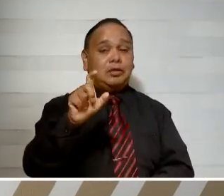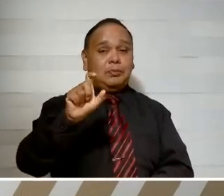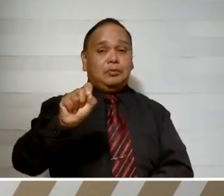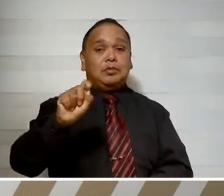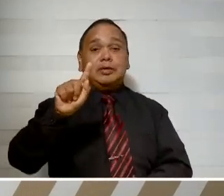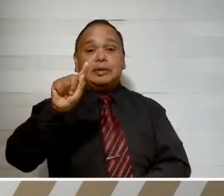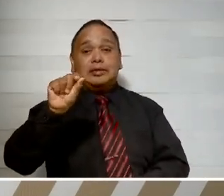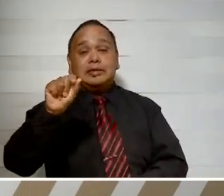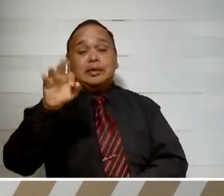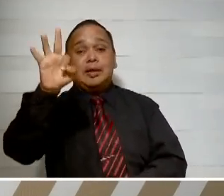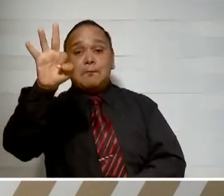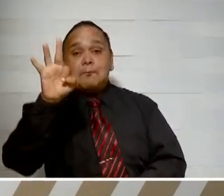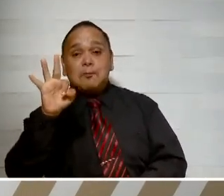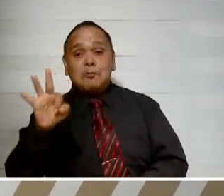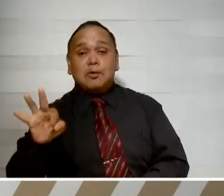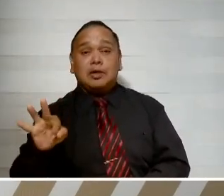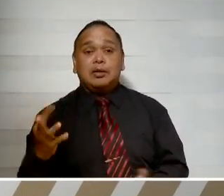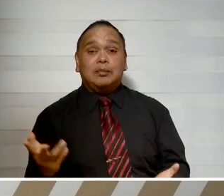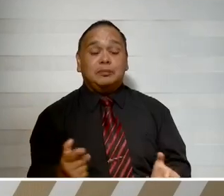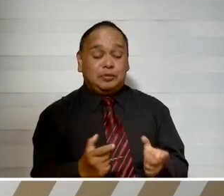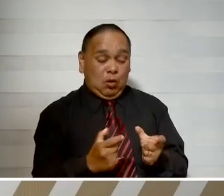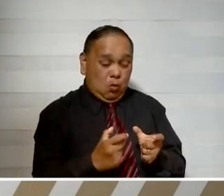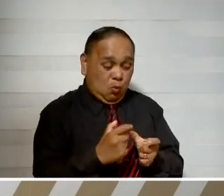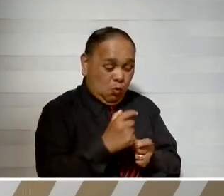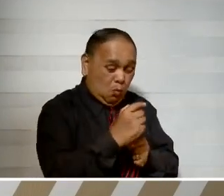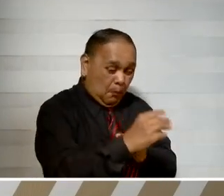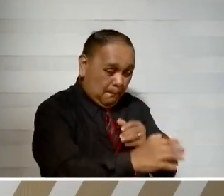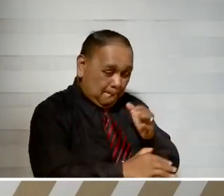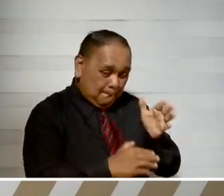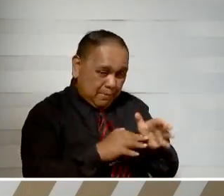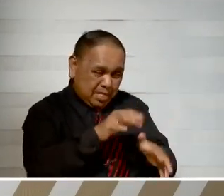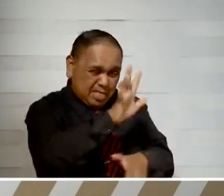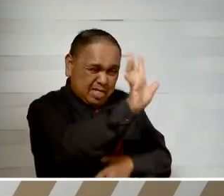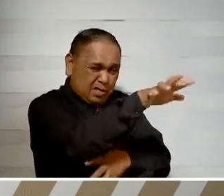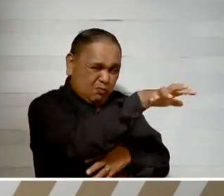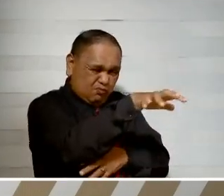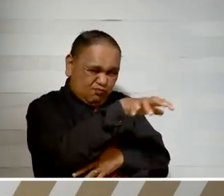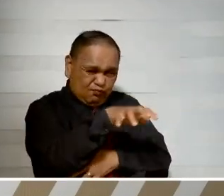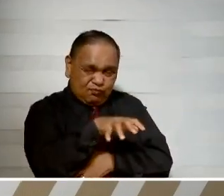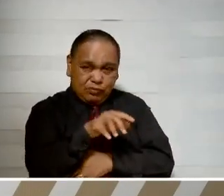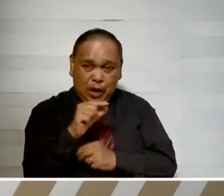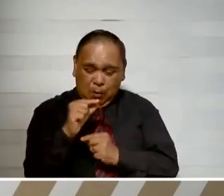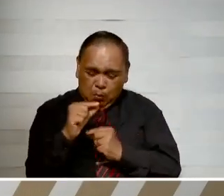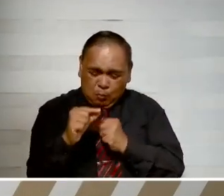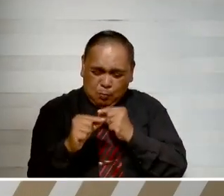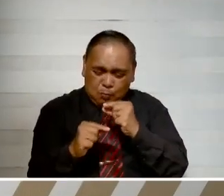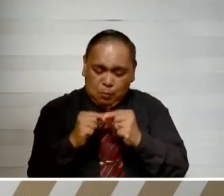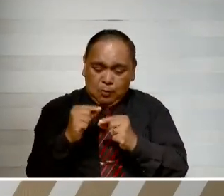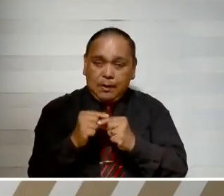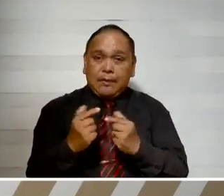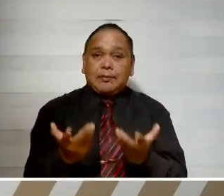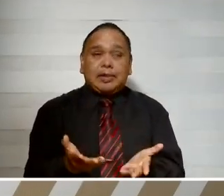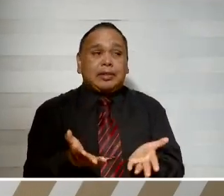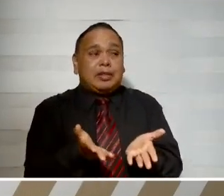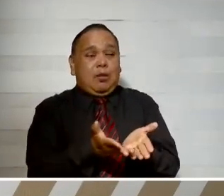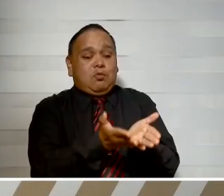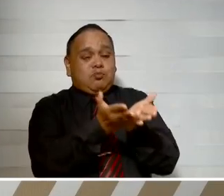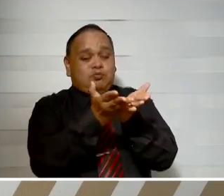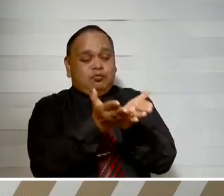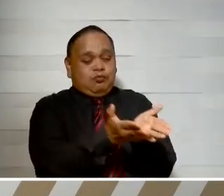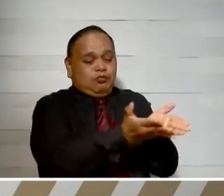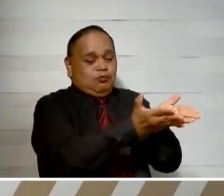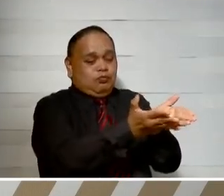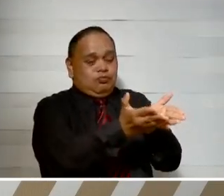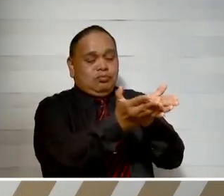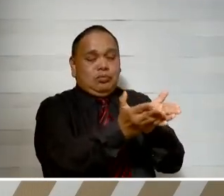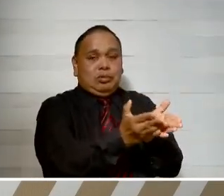94.70%. ¿Cómo pueden llevarlo milimétricamente? ¿A qué grado? Nosotros digo, ahí va caminando, yo creo que pronto se